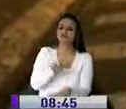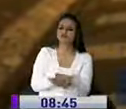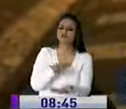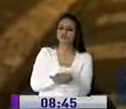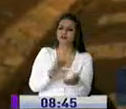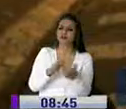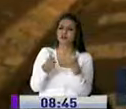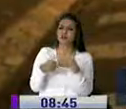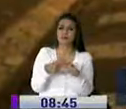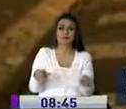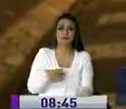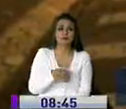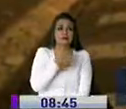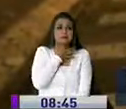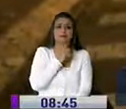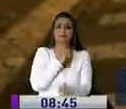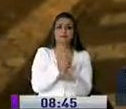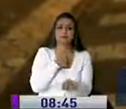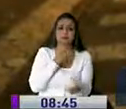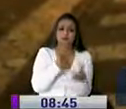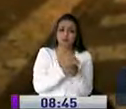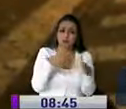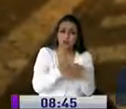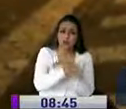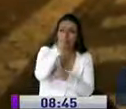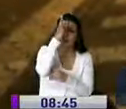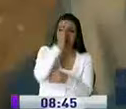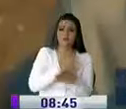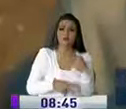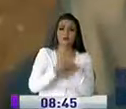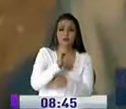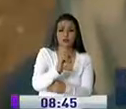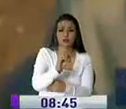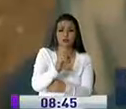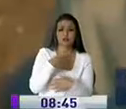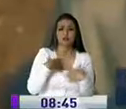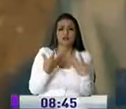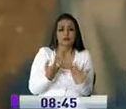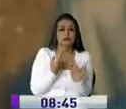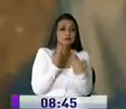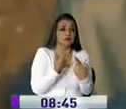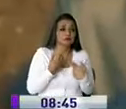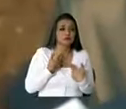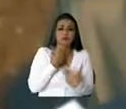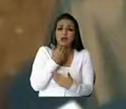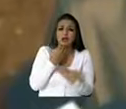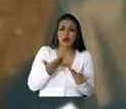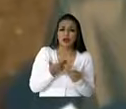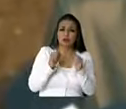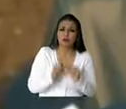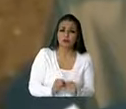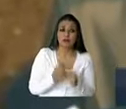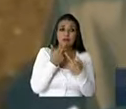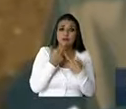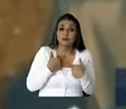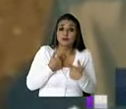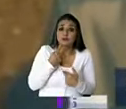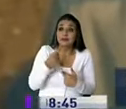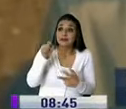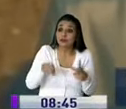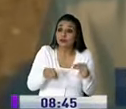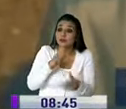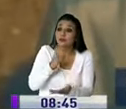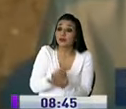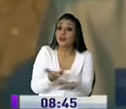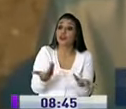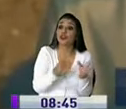miedo. Está mi esposo ahí en el hospital con mi hijo. Nosotros queremos alguna respuesta, que nos digan, pero ya, a ver, ¿a dónde les